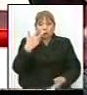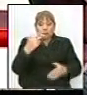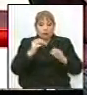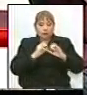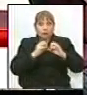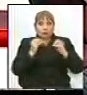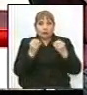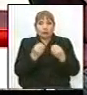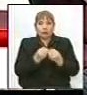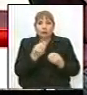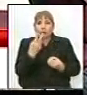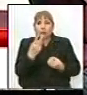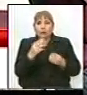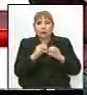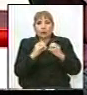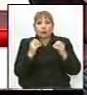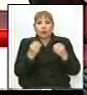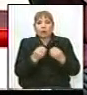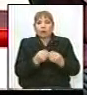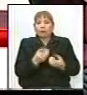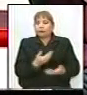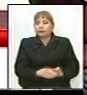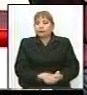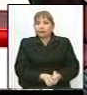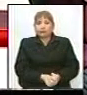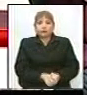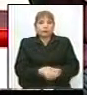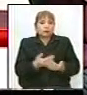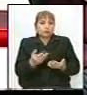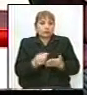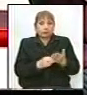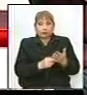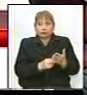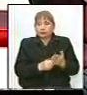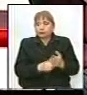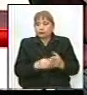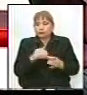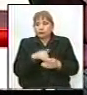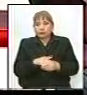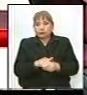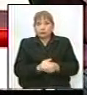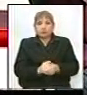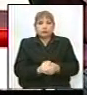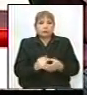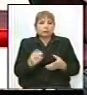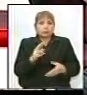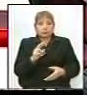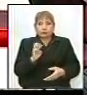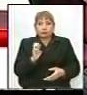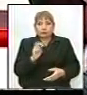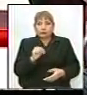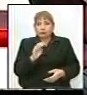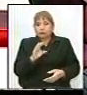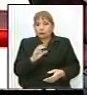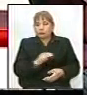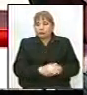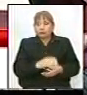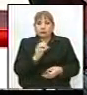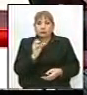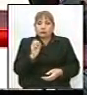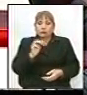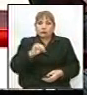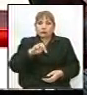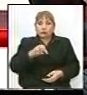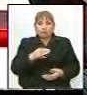dos organismos, al jurado, por ejemplo, el padrón electoral se formula por RENIEG, luego se pasa a OMPRN, luego